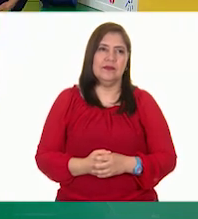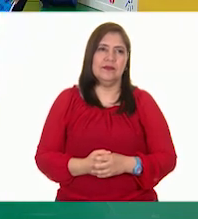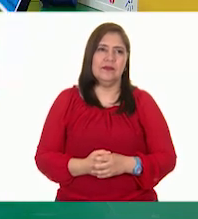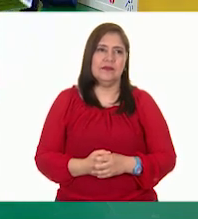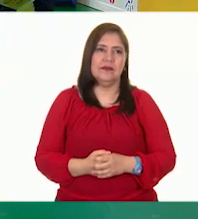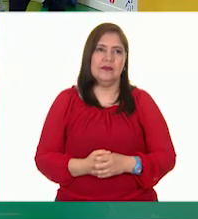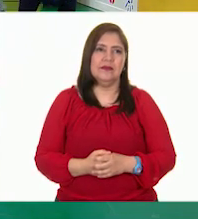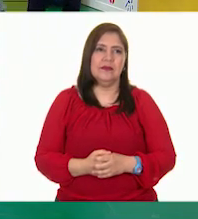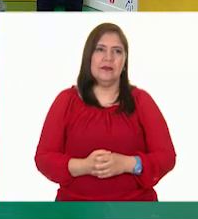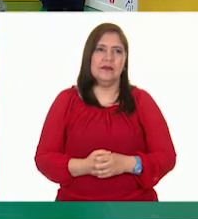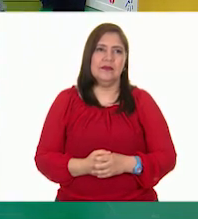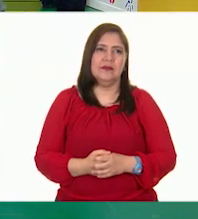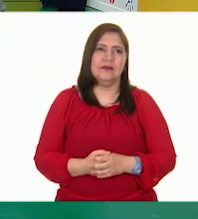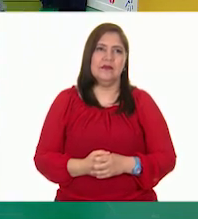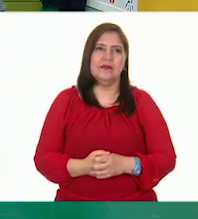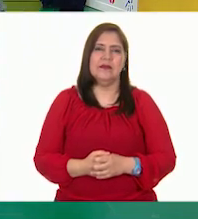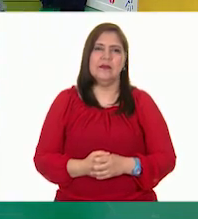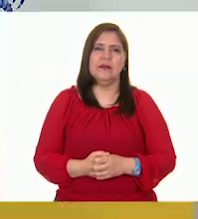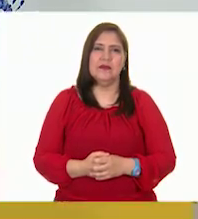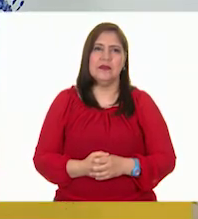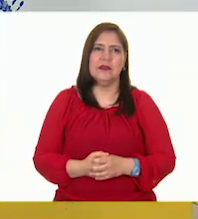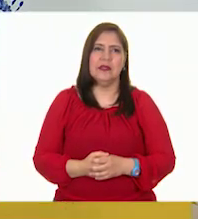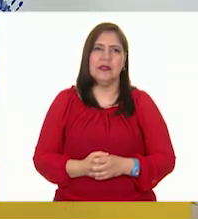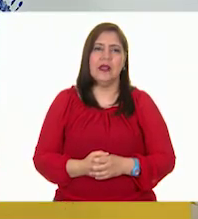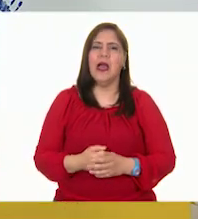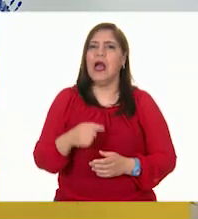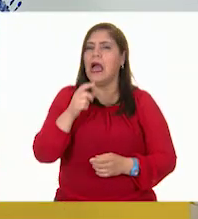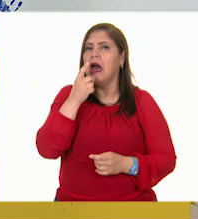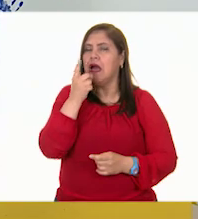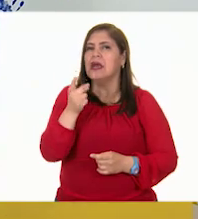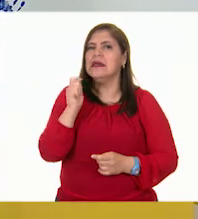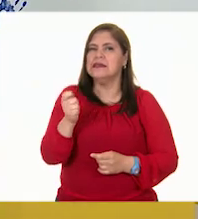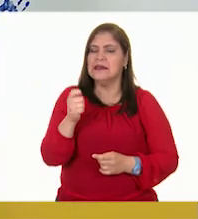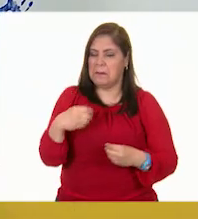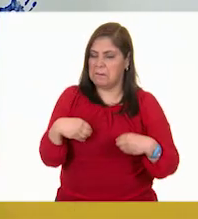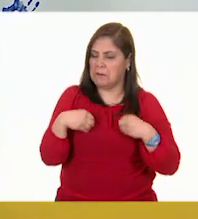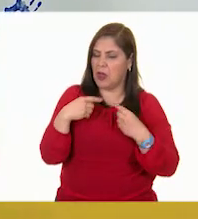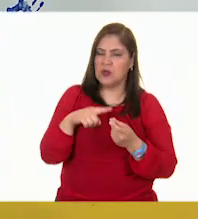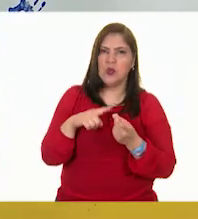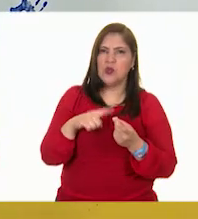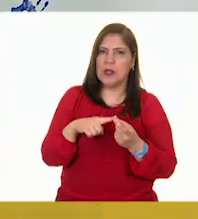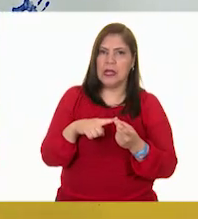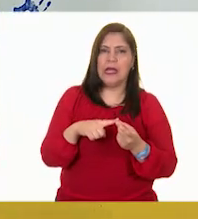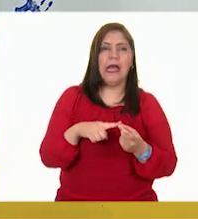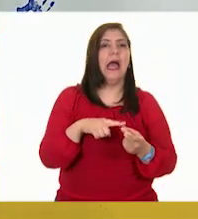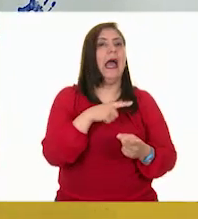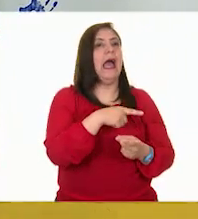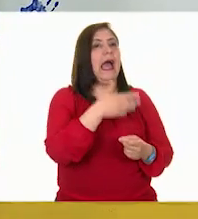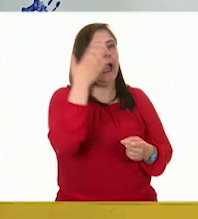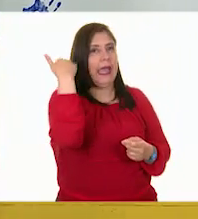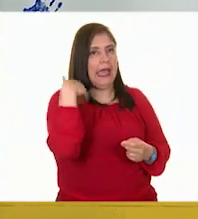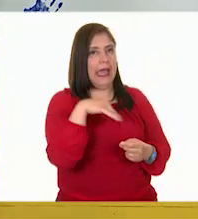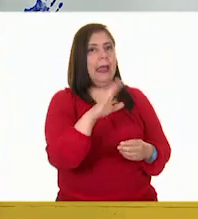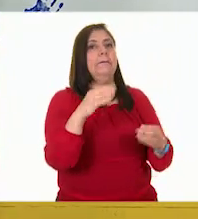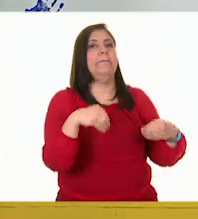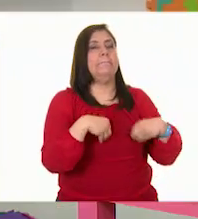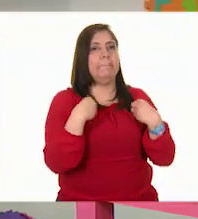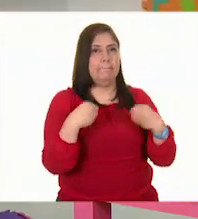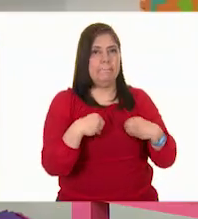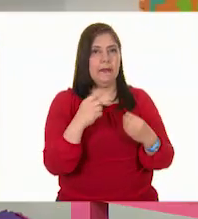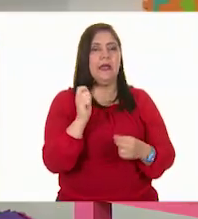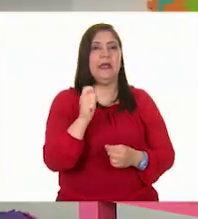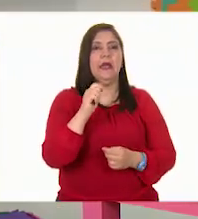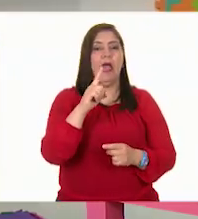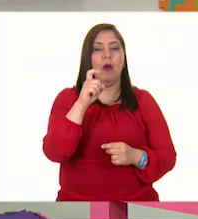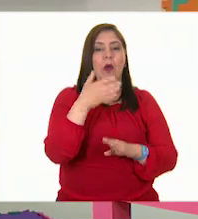Y dice, ¿en dónde ¿En dónde vive? vive? En Agua Blanca decía, ¿verdad? Él vivía en Agua Blanca y Vivía.